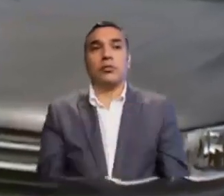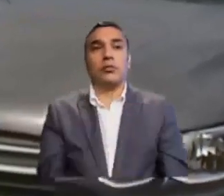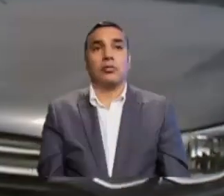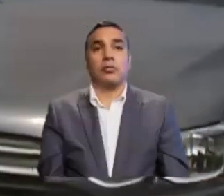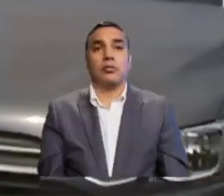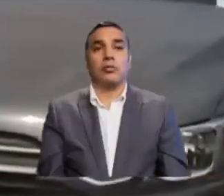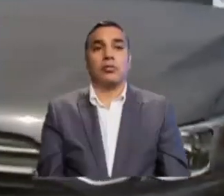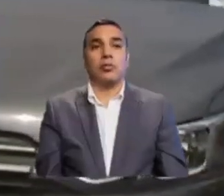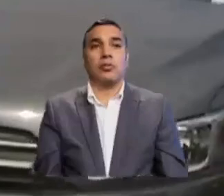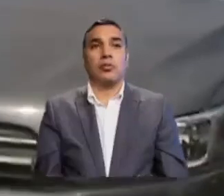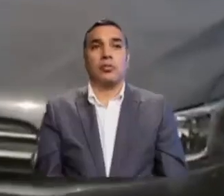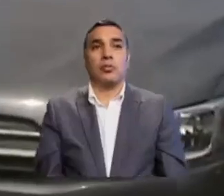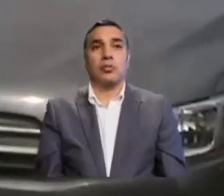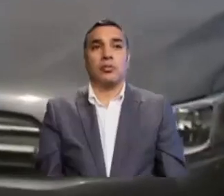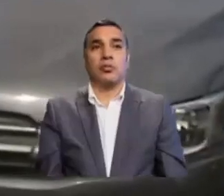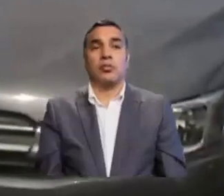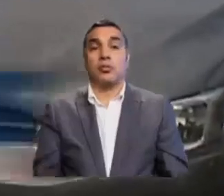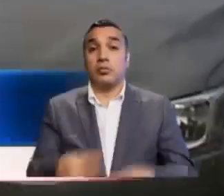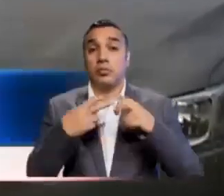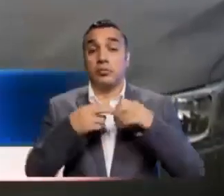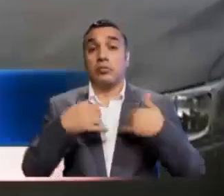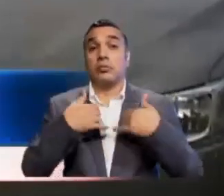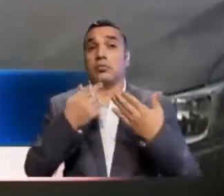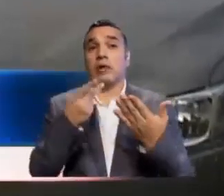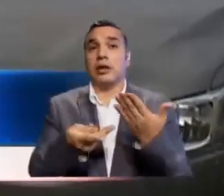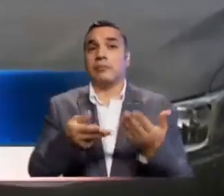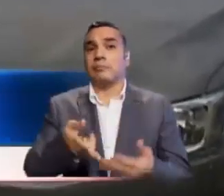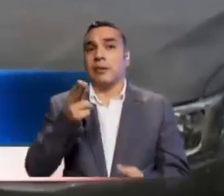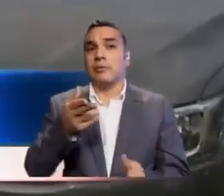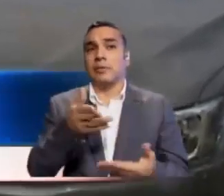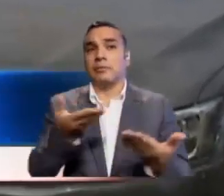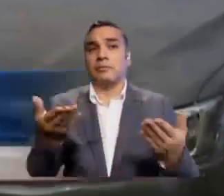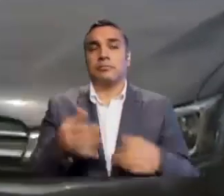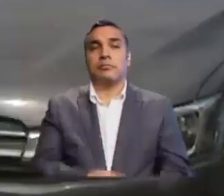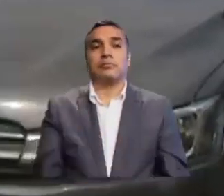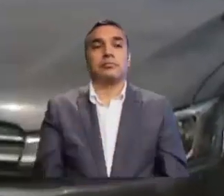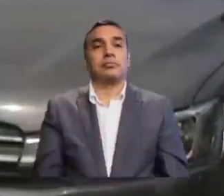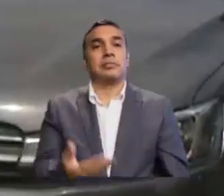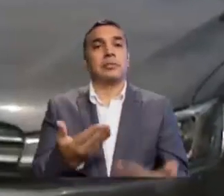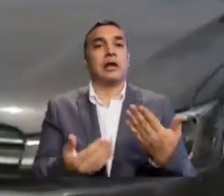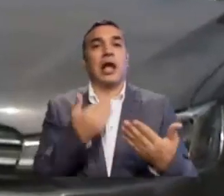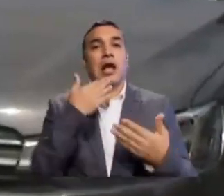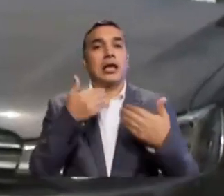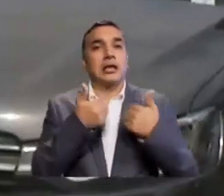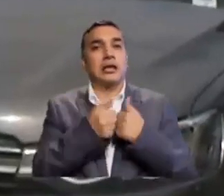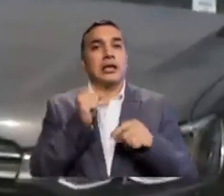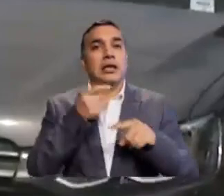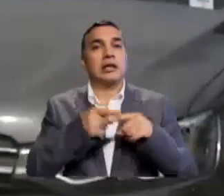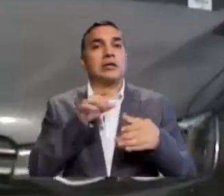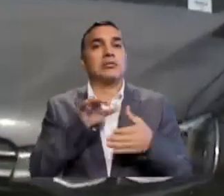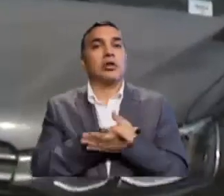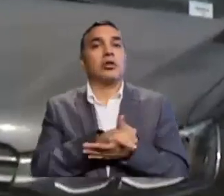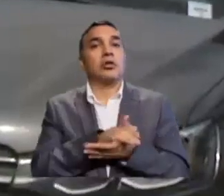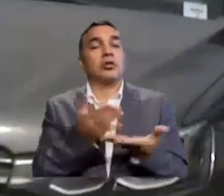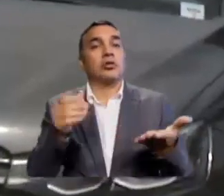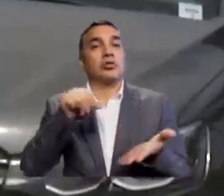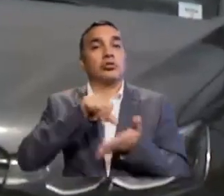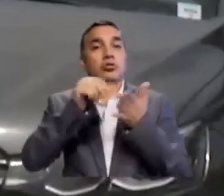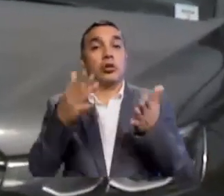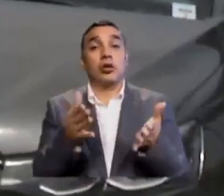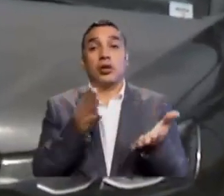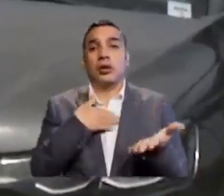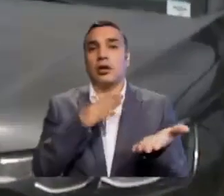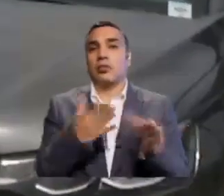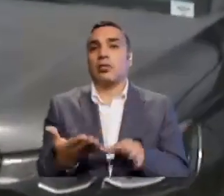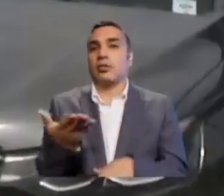parecer la motivación de este hecho delictivo puede ser posiblemente sea algo sentimental con una expareja que la ciudadana hoy fallecida